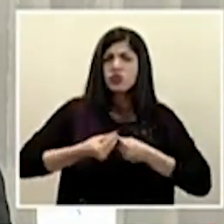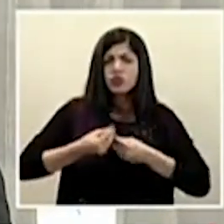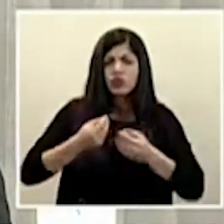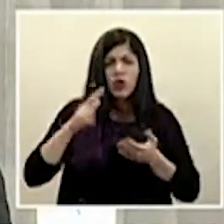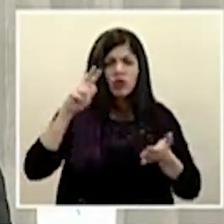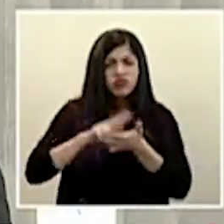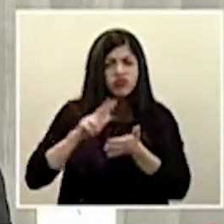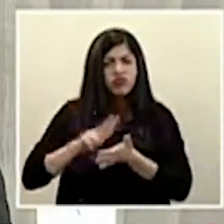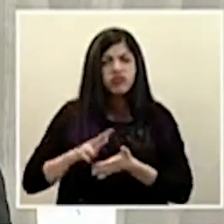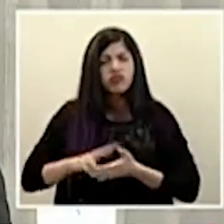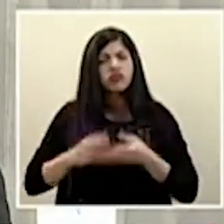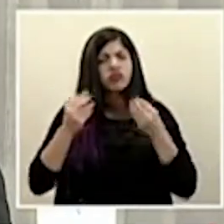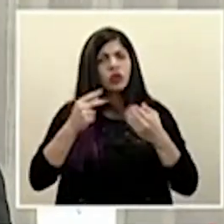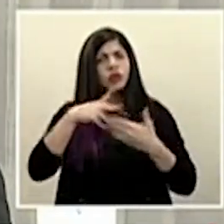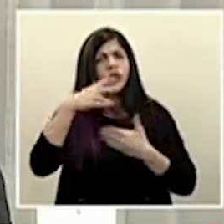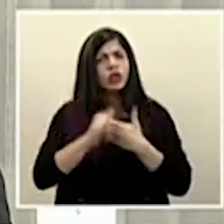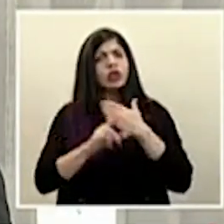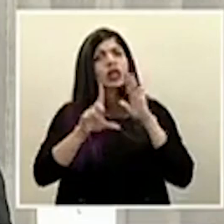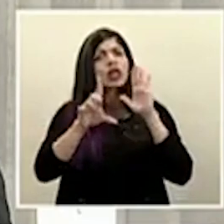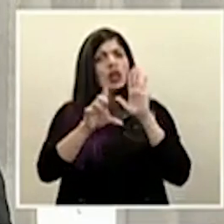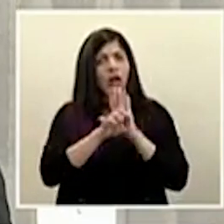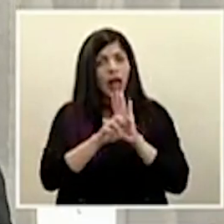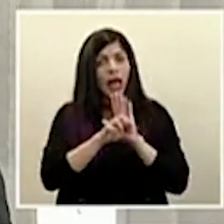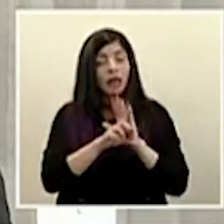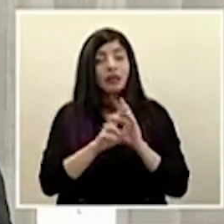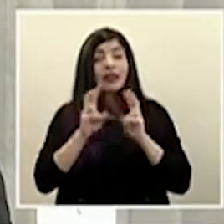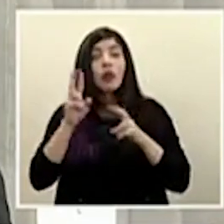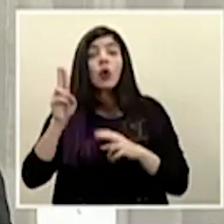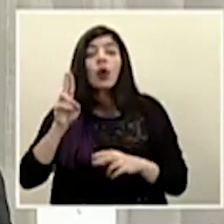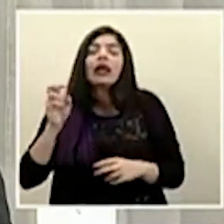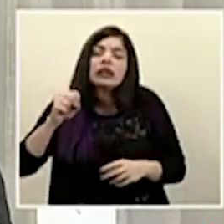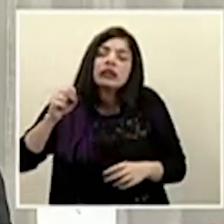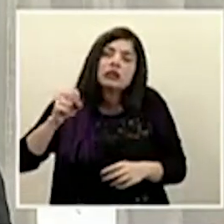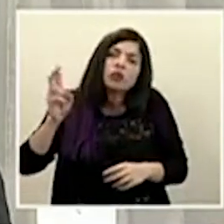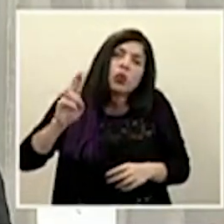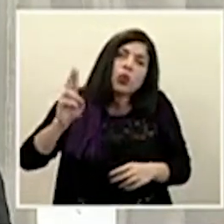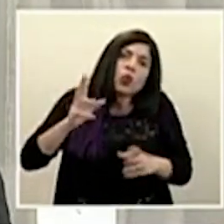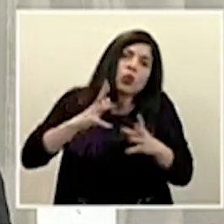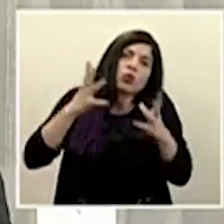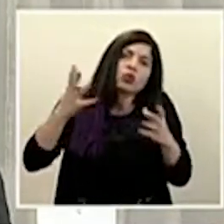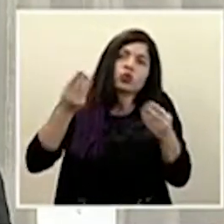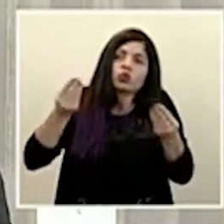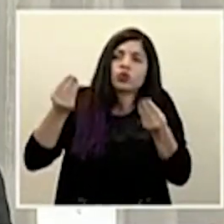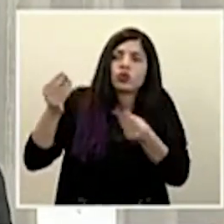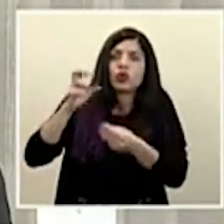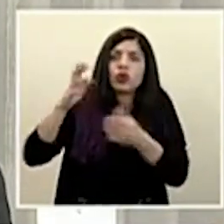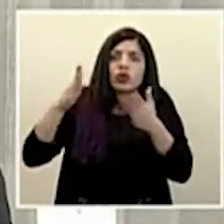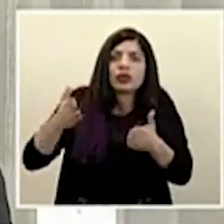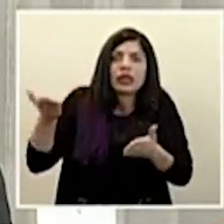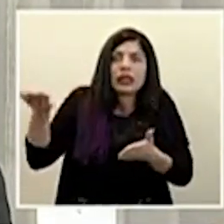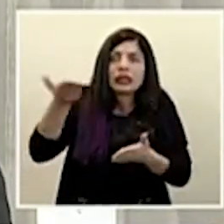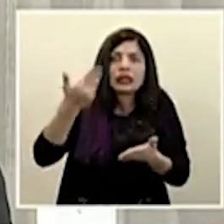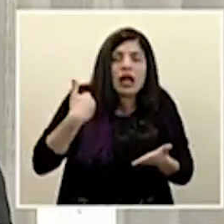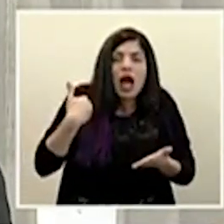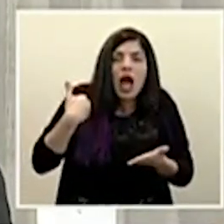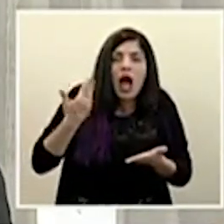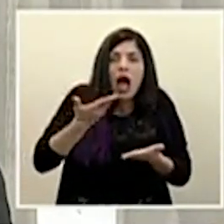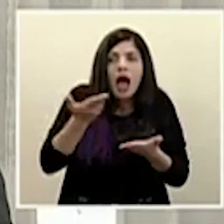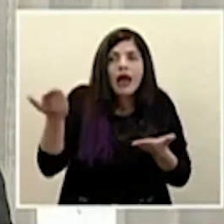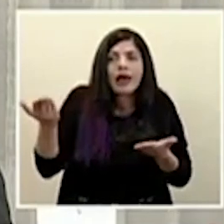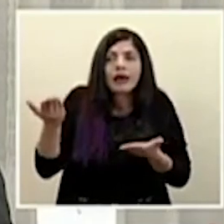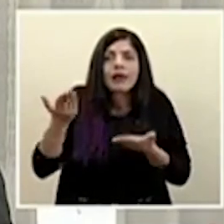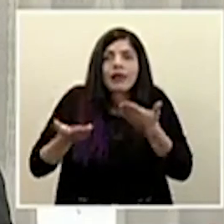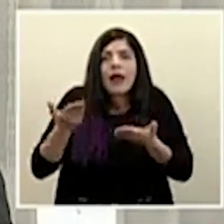de ley. En cuanto a la urgencia, sí, hay una gran urgencia. Hay costarricenses hoy que